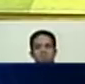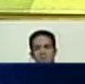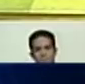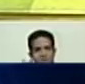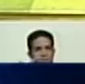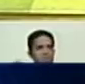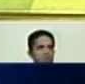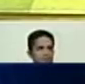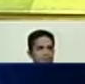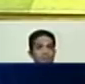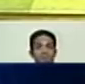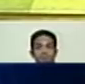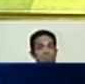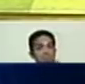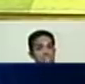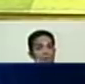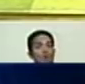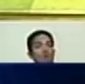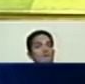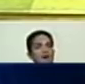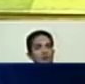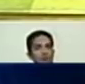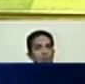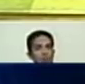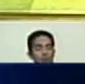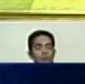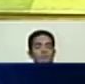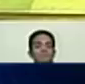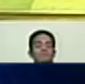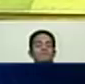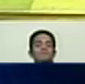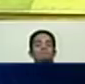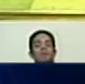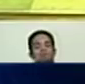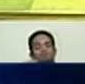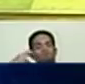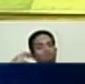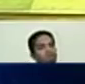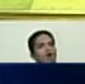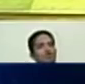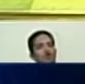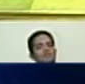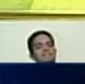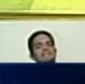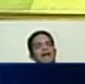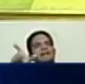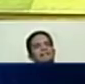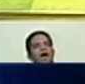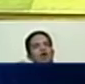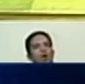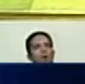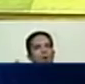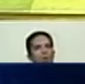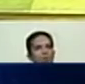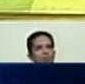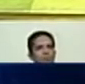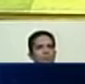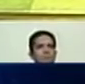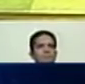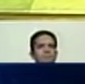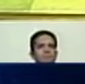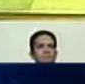momentos en Nueva York y van a reunirse con el secretario general de Naciones Unidas, Antonio Guterres, entiendo que con